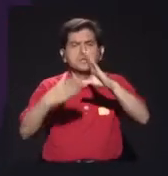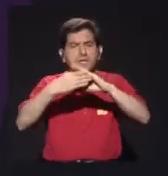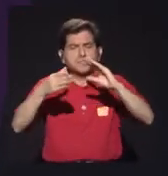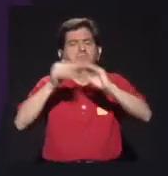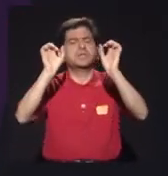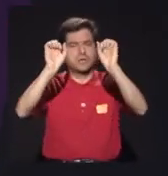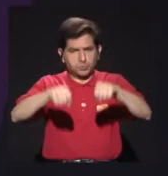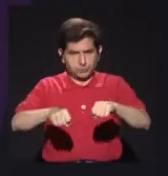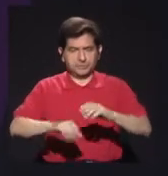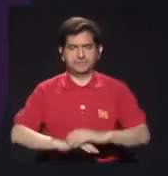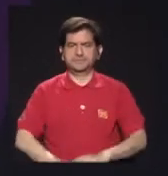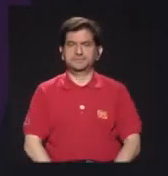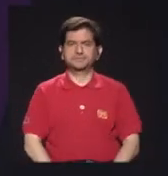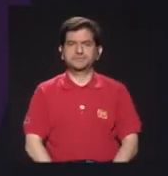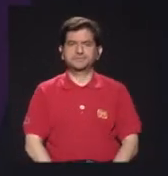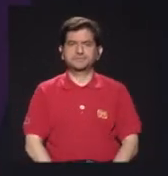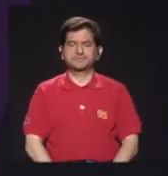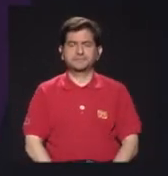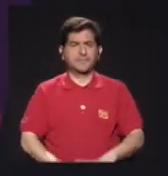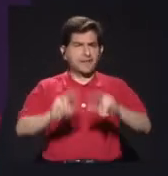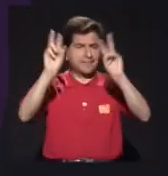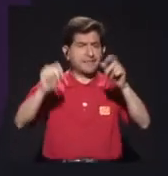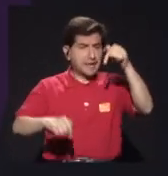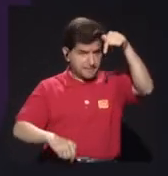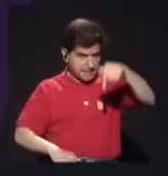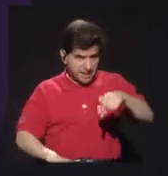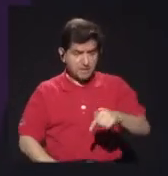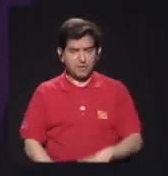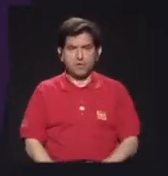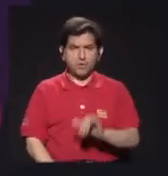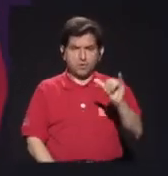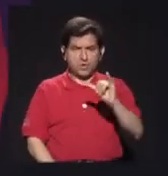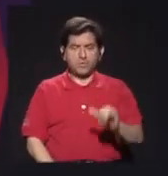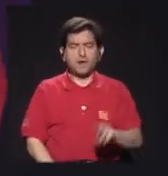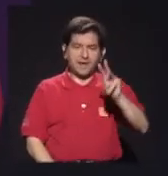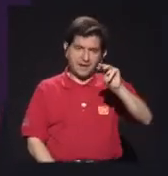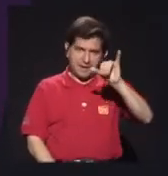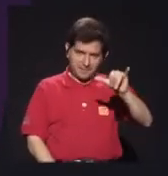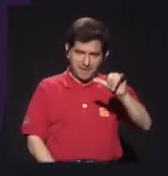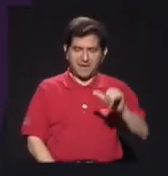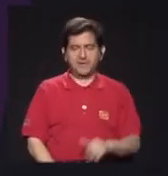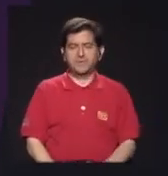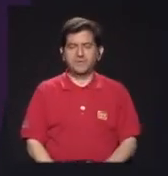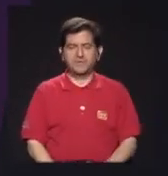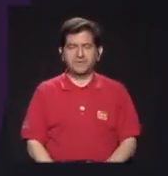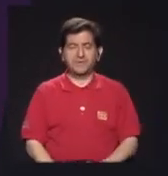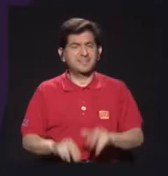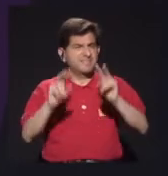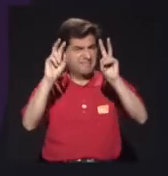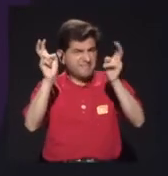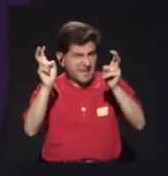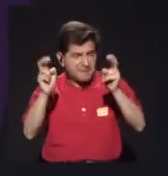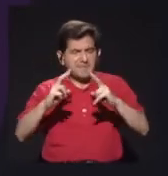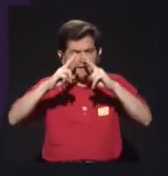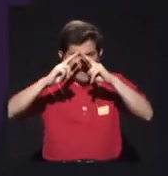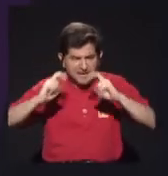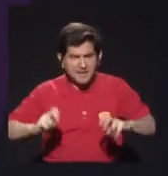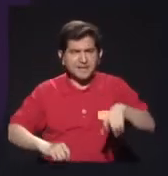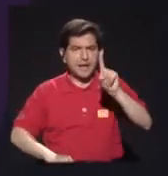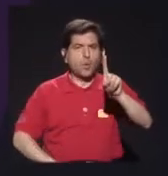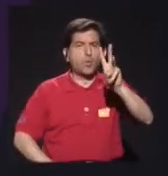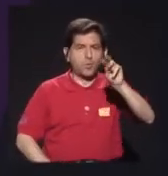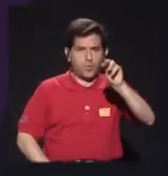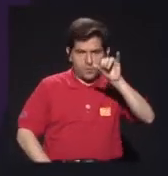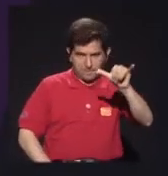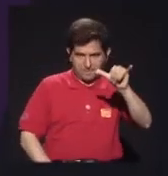comentarios nuestro tema de hoy como todos los mayos primero de mayo nuestro tema de hoy es analizar el primero de